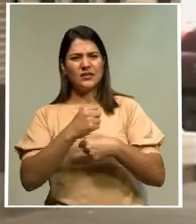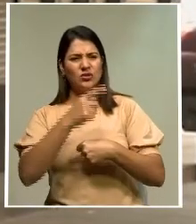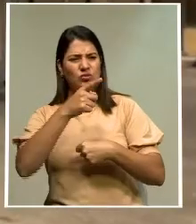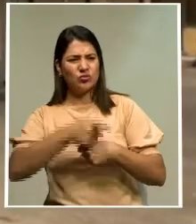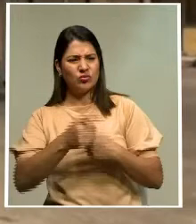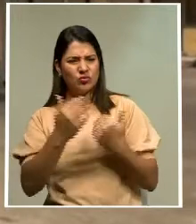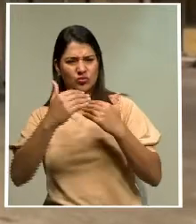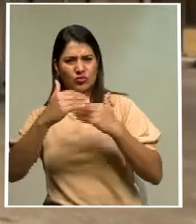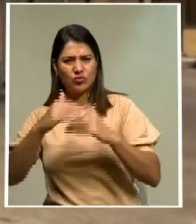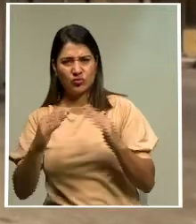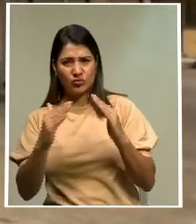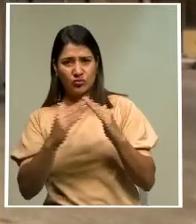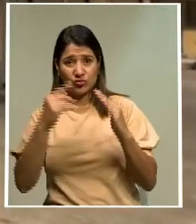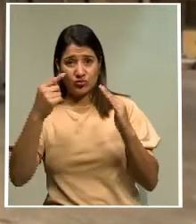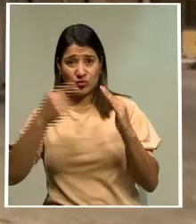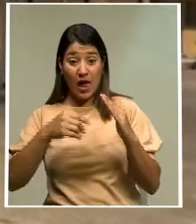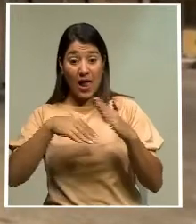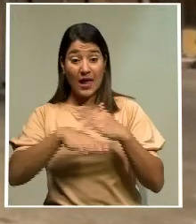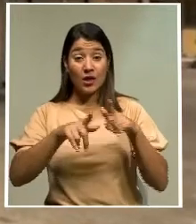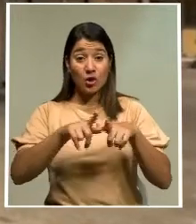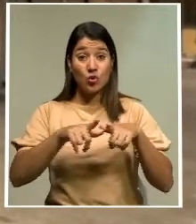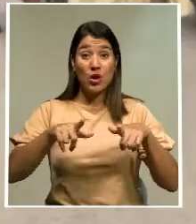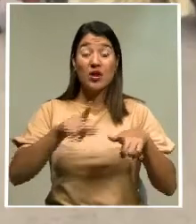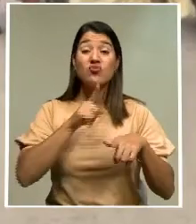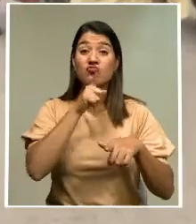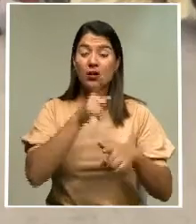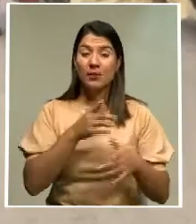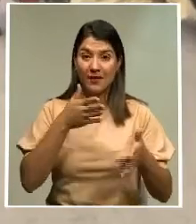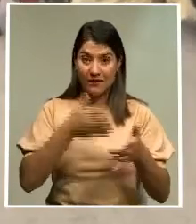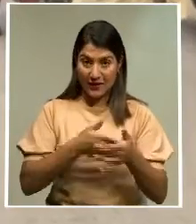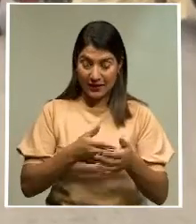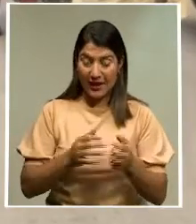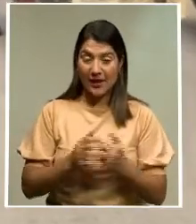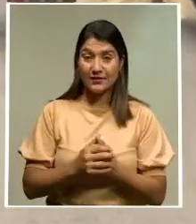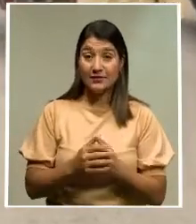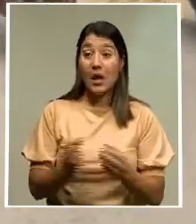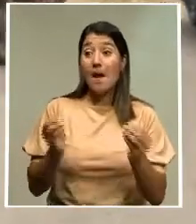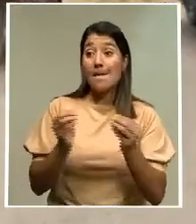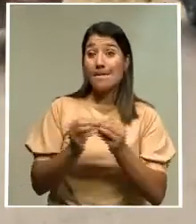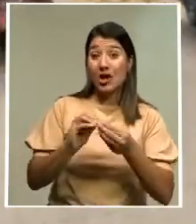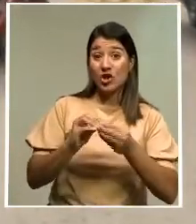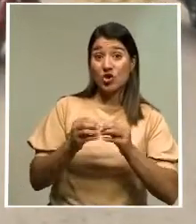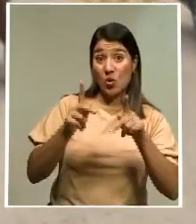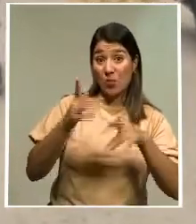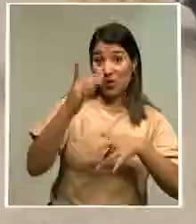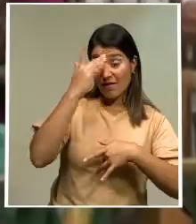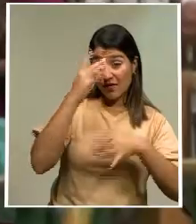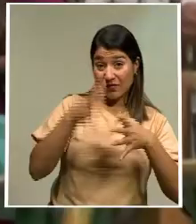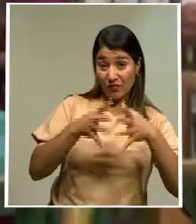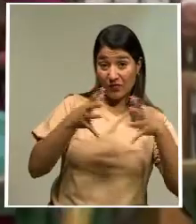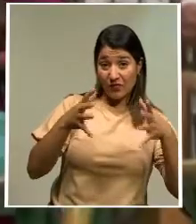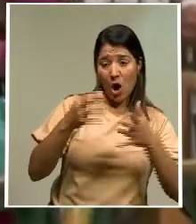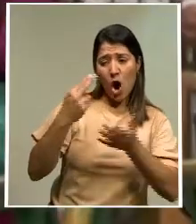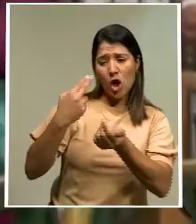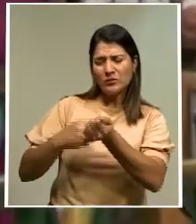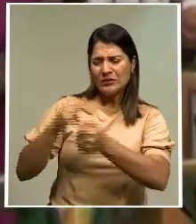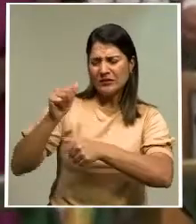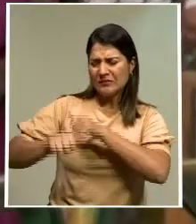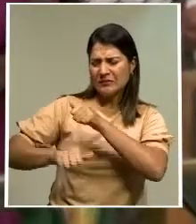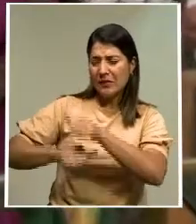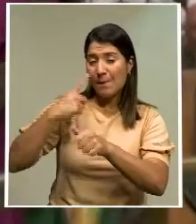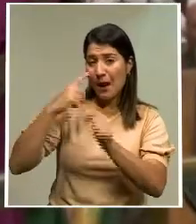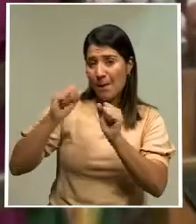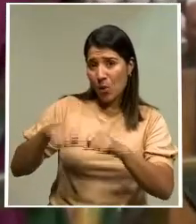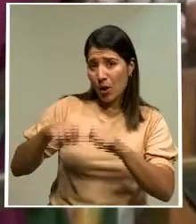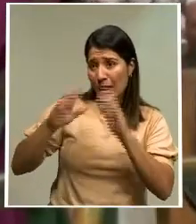muchos estados y territorios gravemente afectados. A medida que aumentan los casos, los hospitales se esfuerzan para hacer frente a la escasez